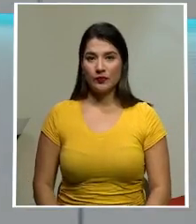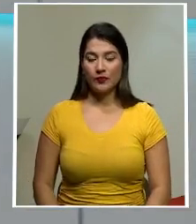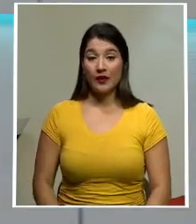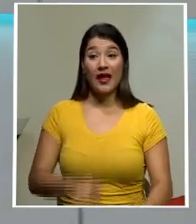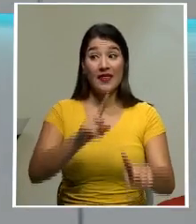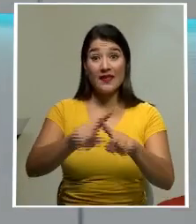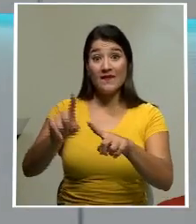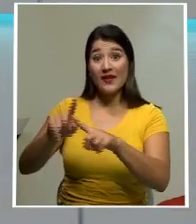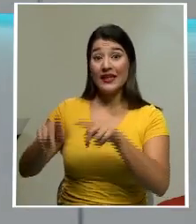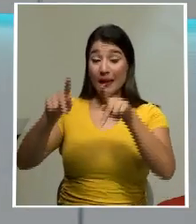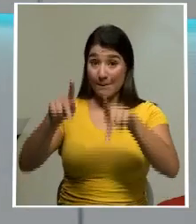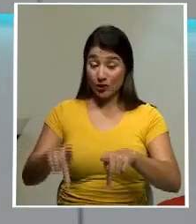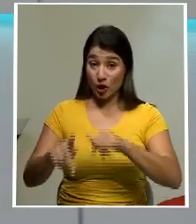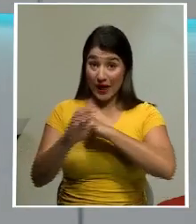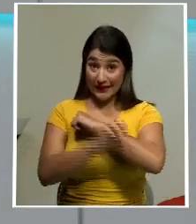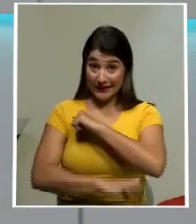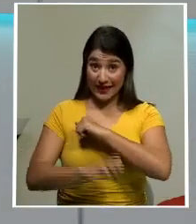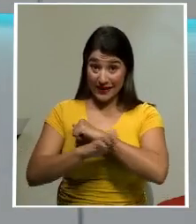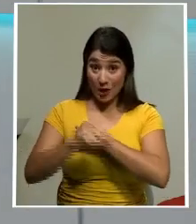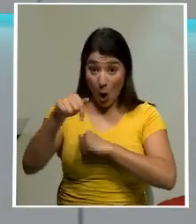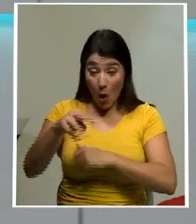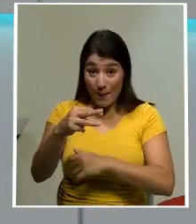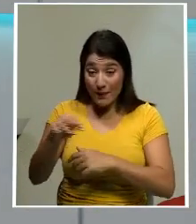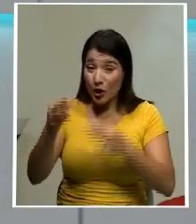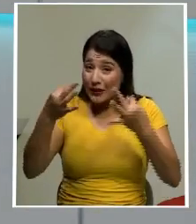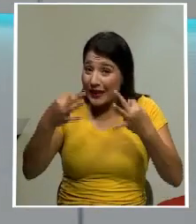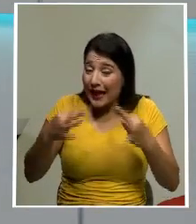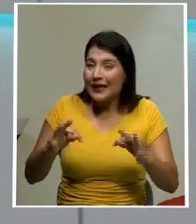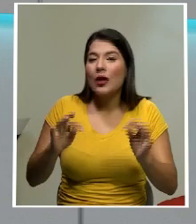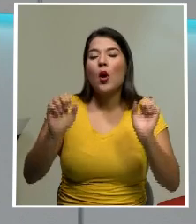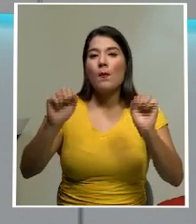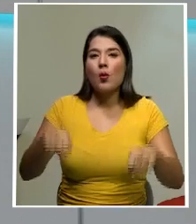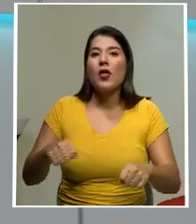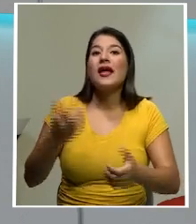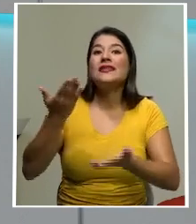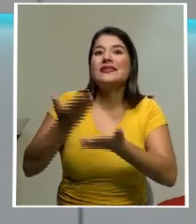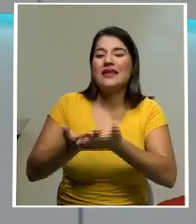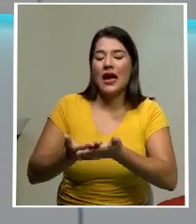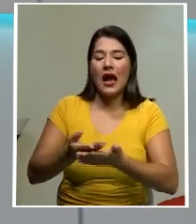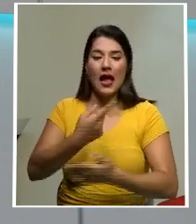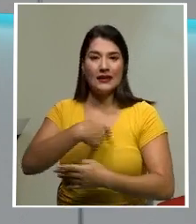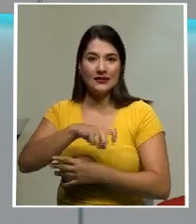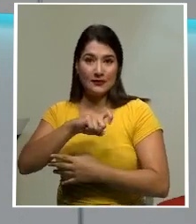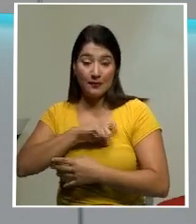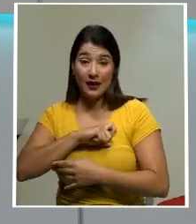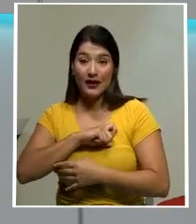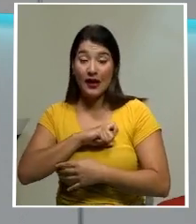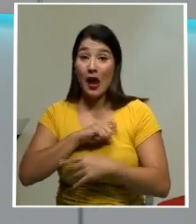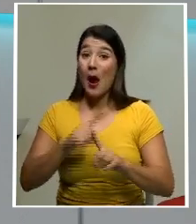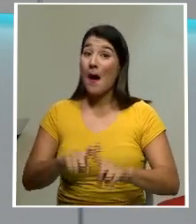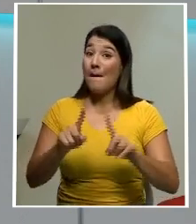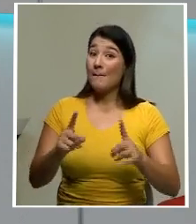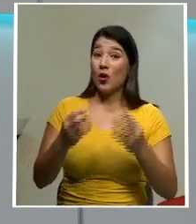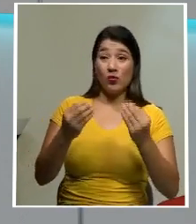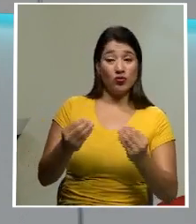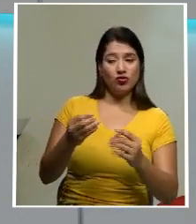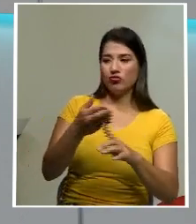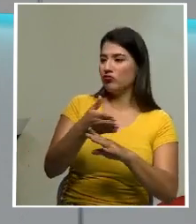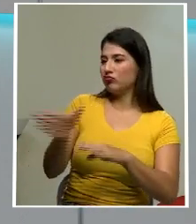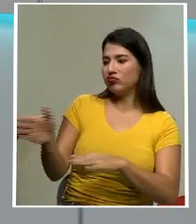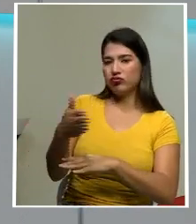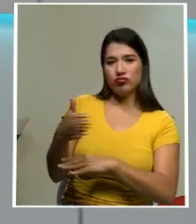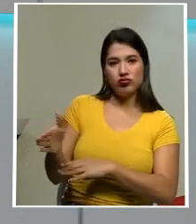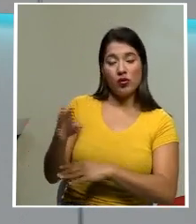Varios migrantes intentaban este miércoles alcanzar el enclave español norafricano de Ceuta, pero muchos eran devueltos a